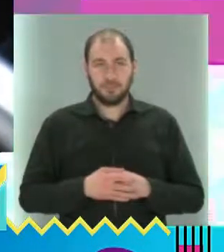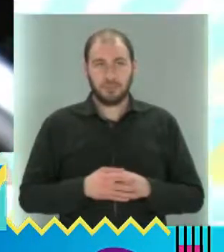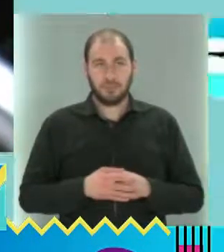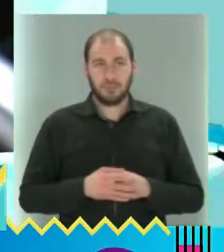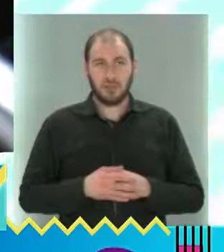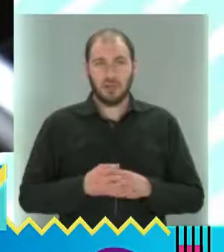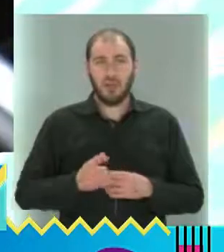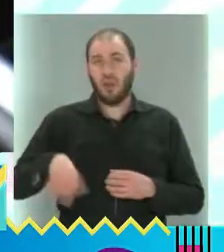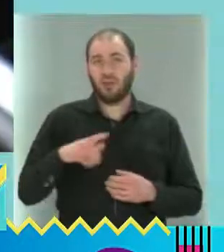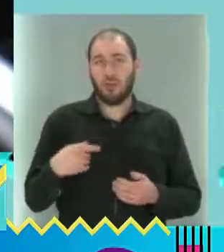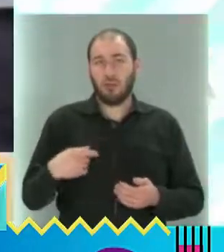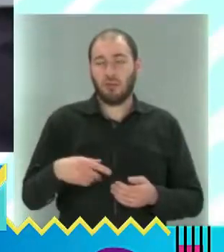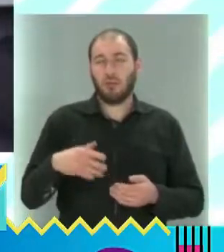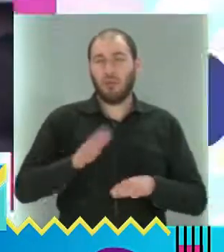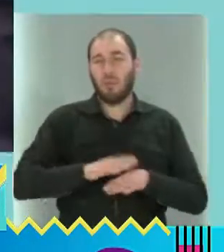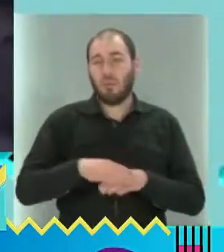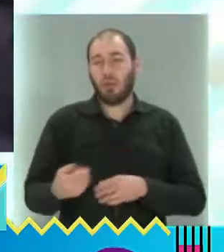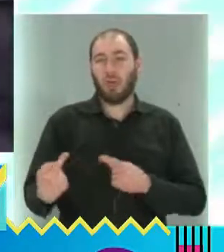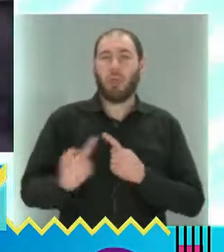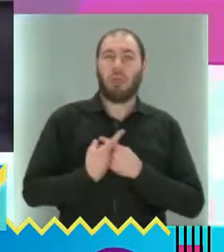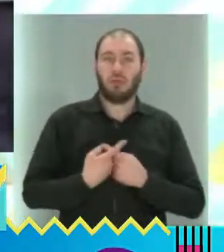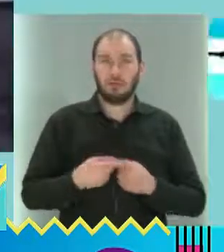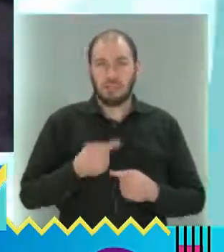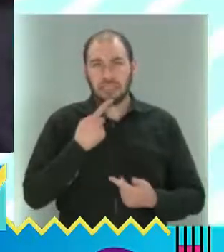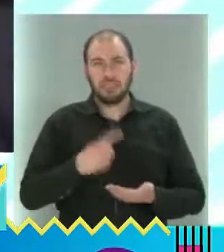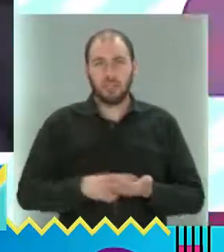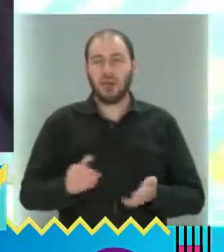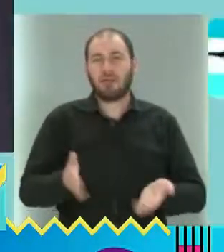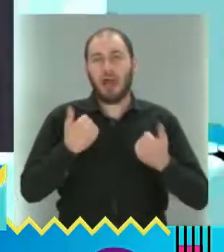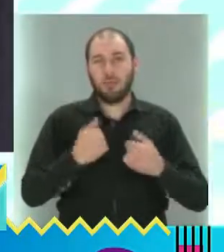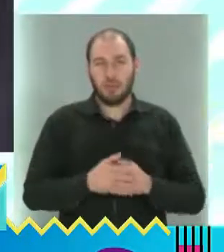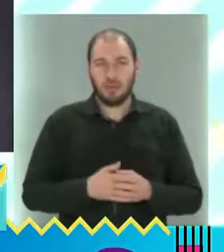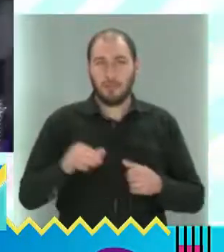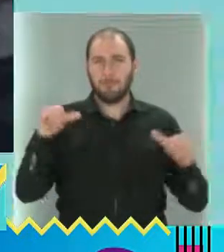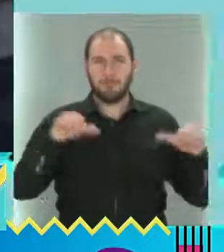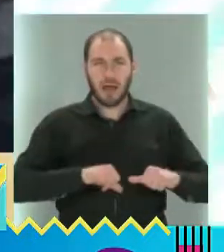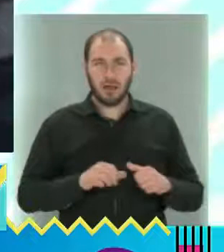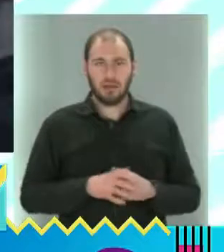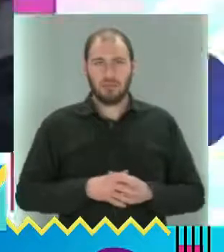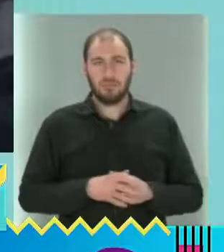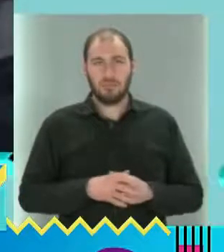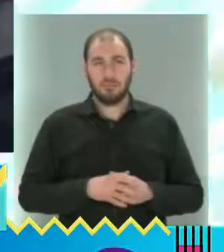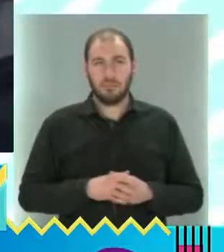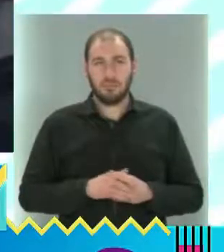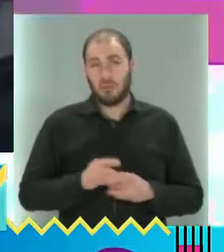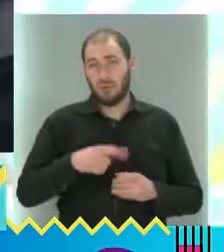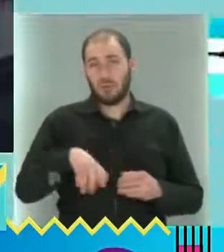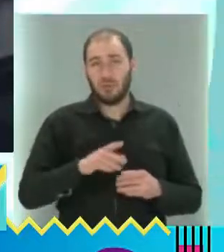que terminamos pagando los platos rotos de estas decisiones apresuradas, desacertadas,